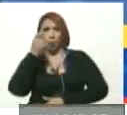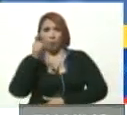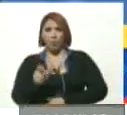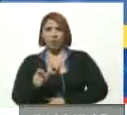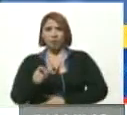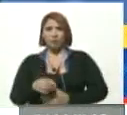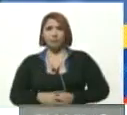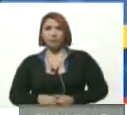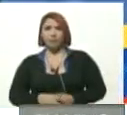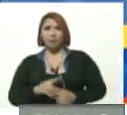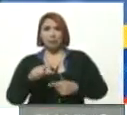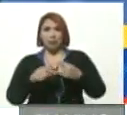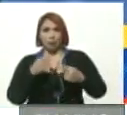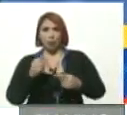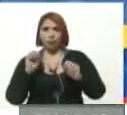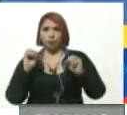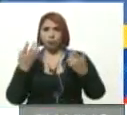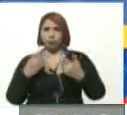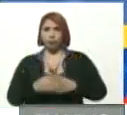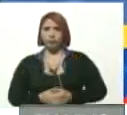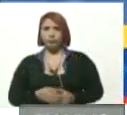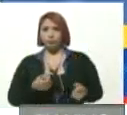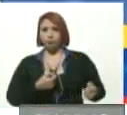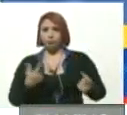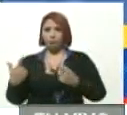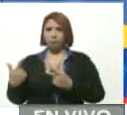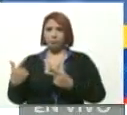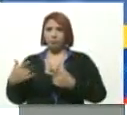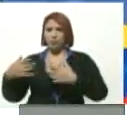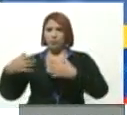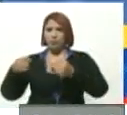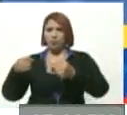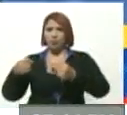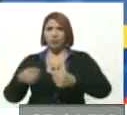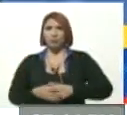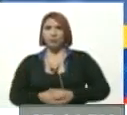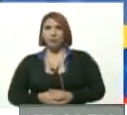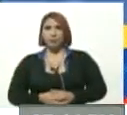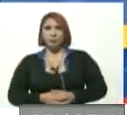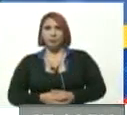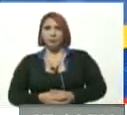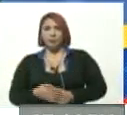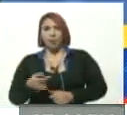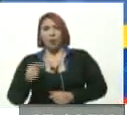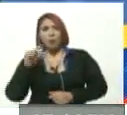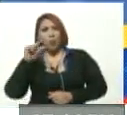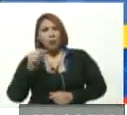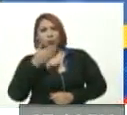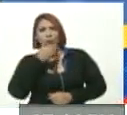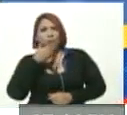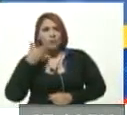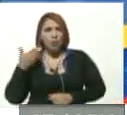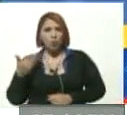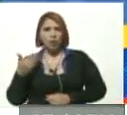Luego se logró pasarlo a una celda con un poquito de mejores condiciones.